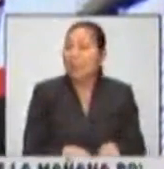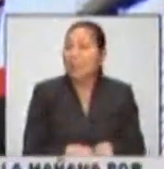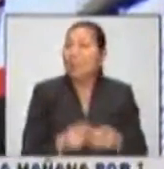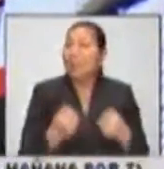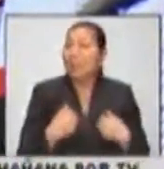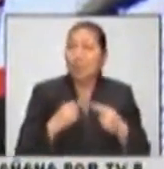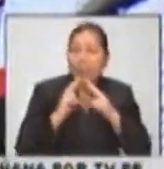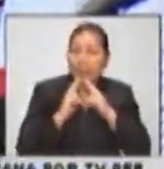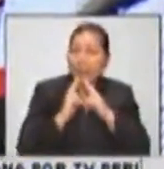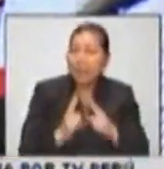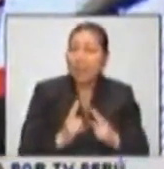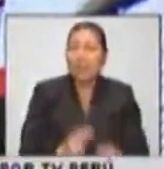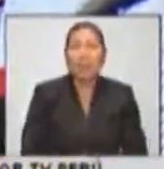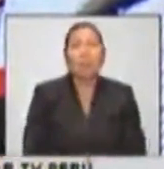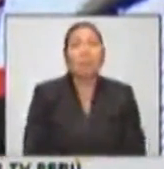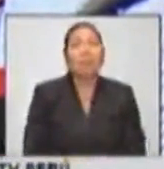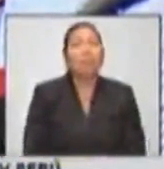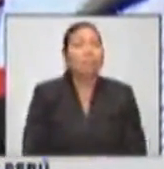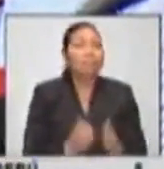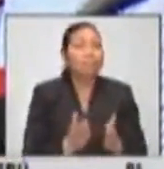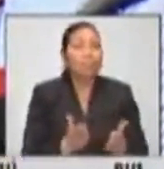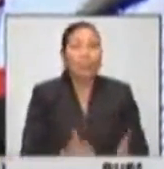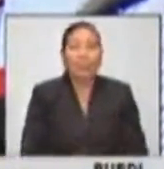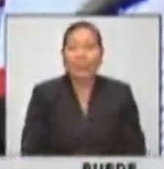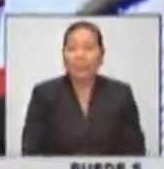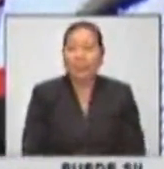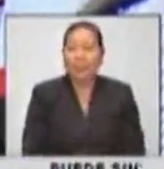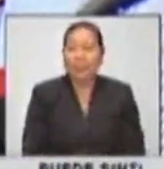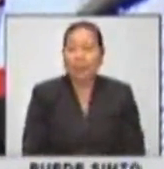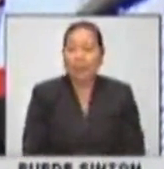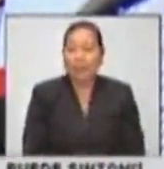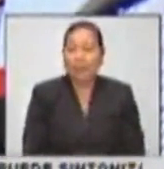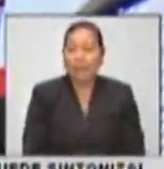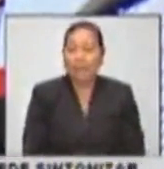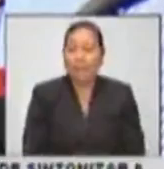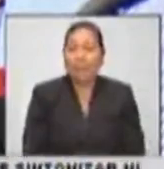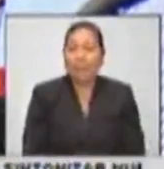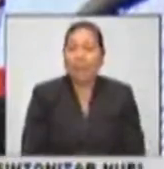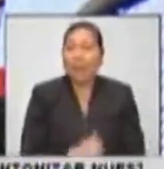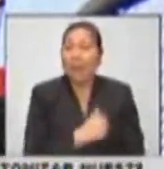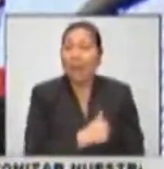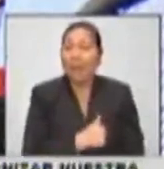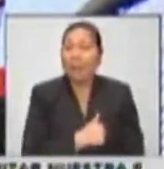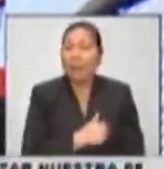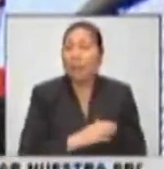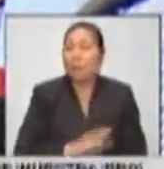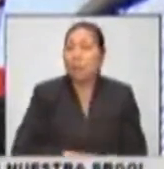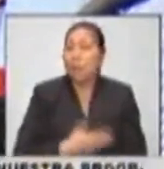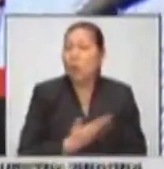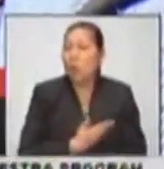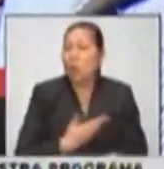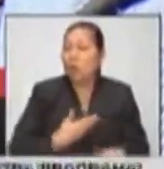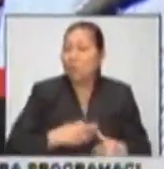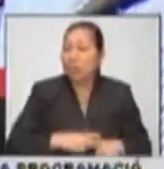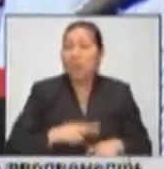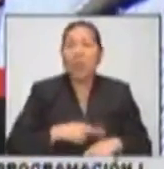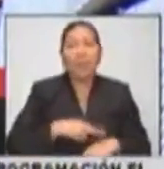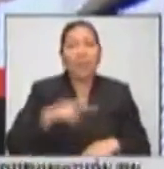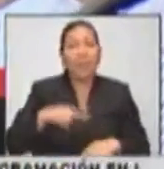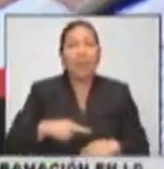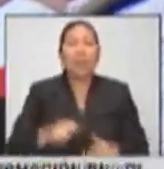que resolverlo definitivamente, ¿no? Ahora, la actitud respecto de los gobiernos locales,